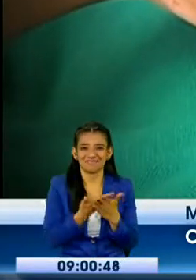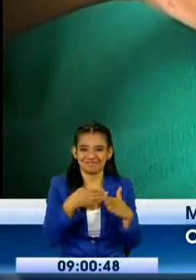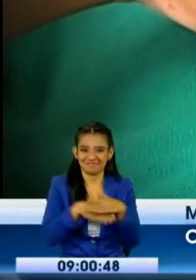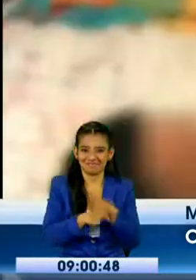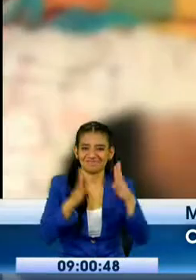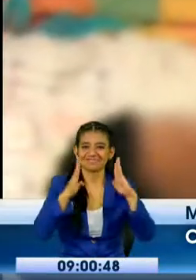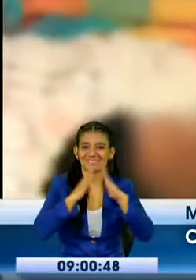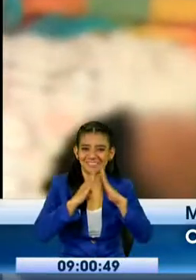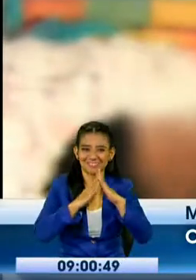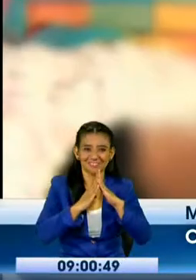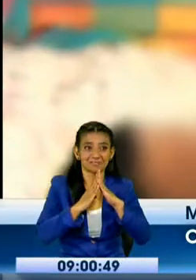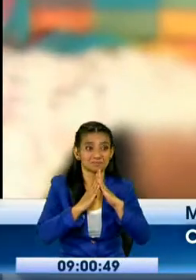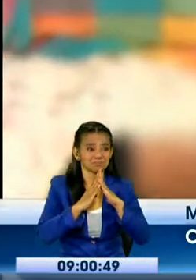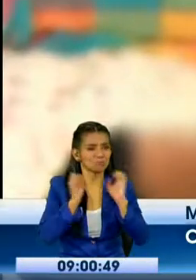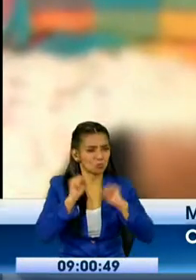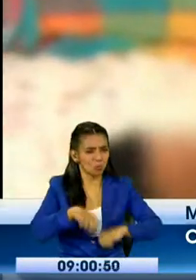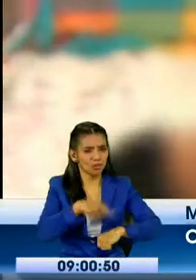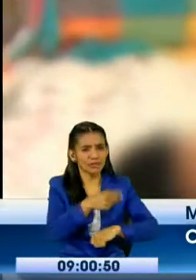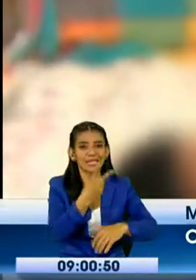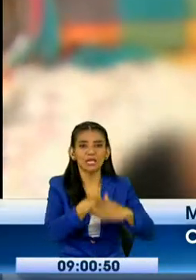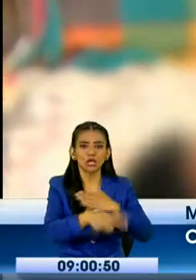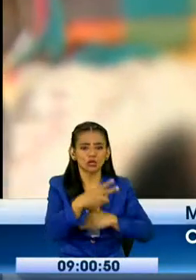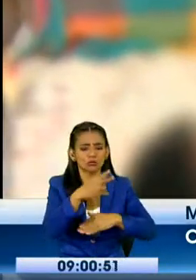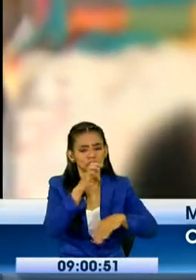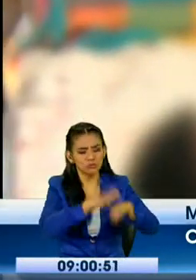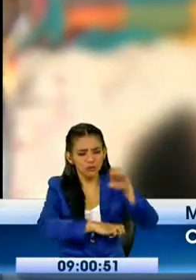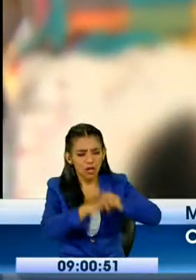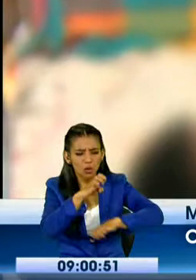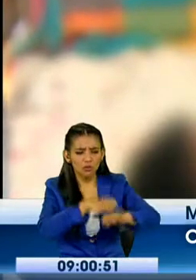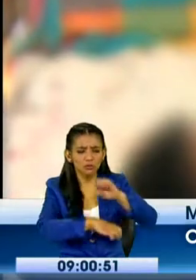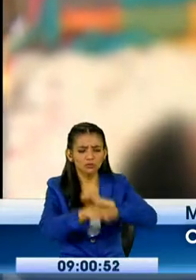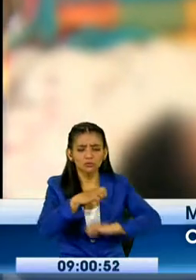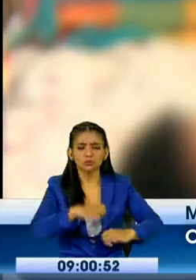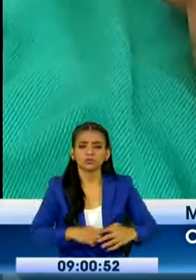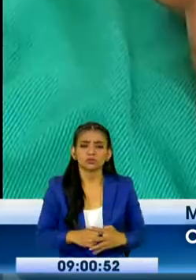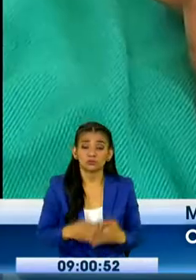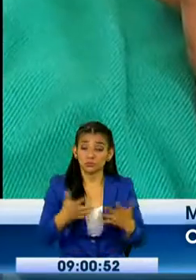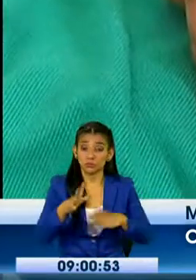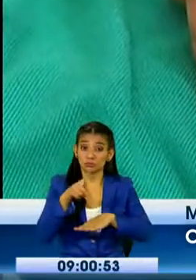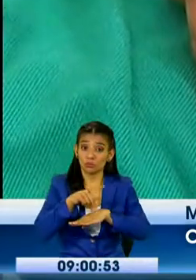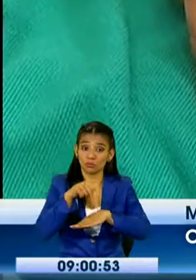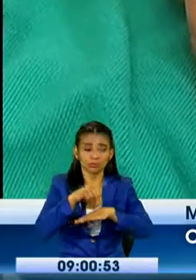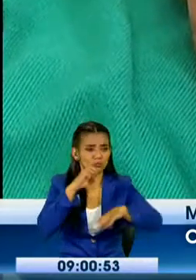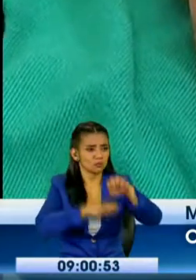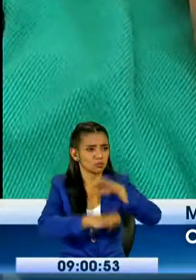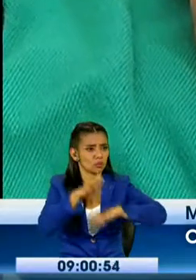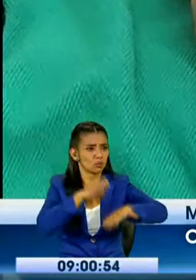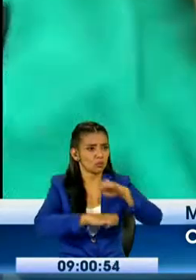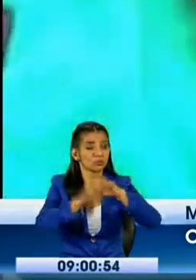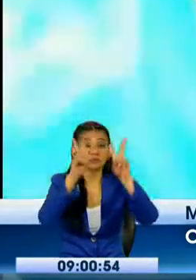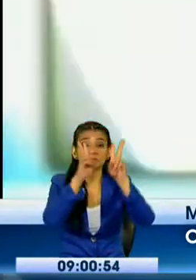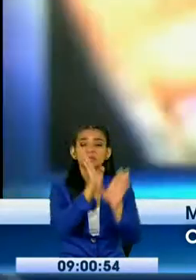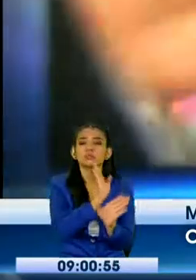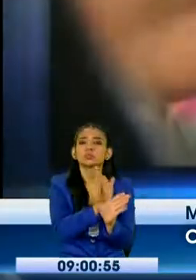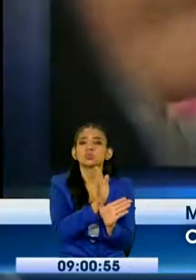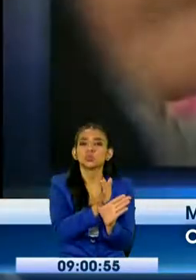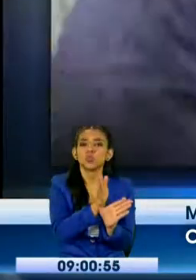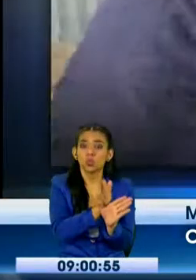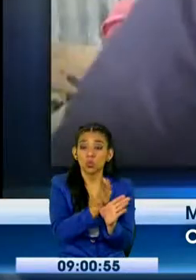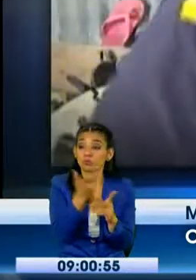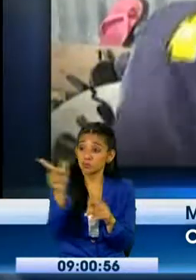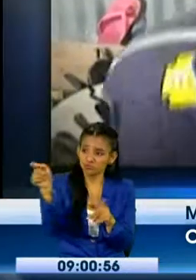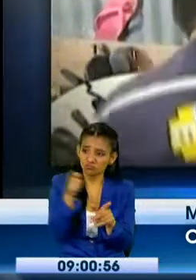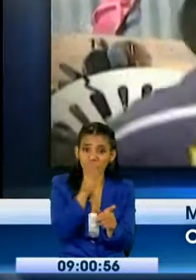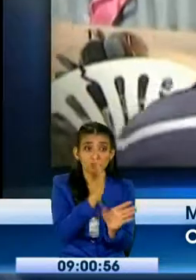doña Marlene para evaluar la situación. El médico lo va a valorar. En la parte psicológica, nuestro